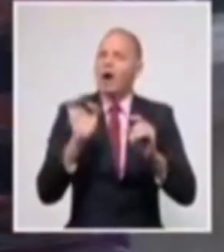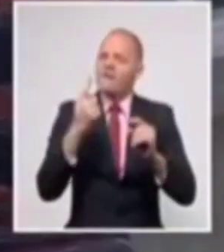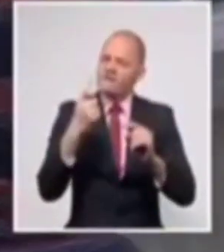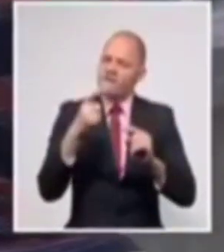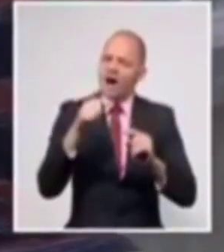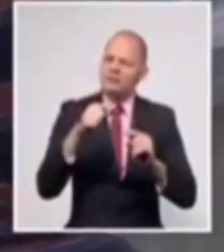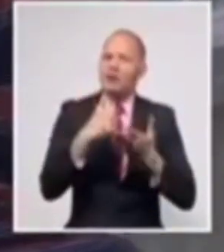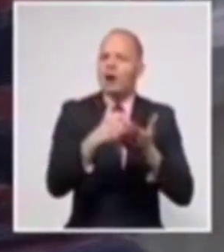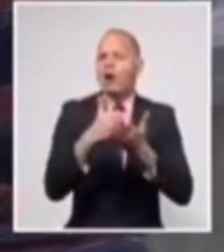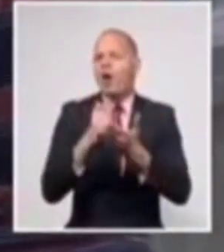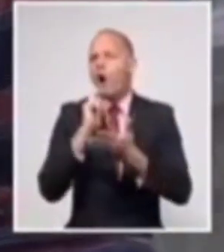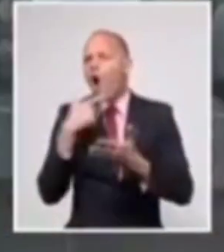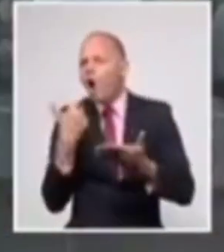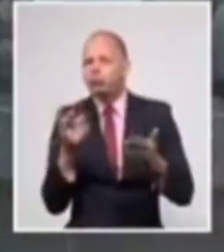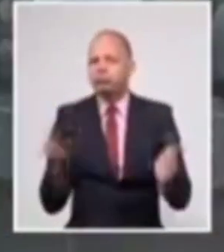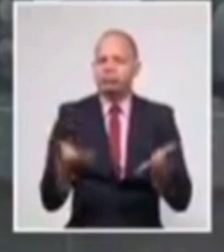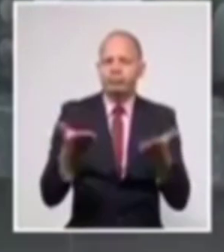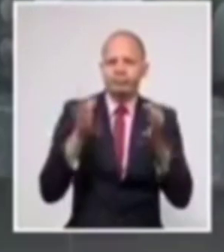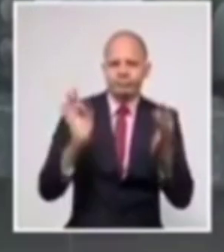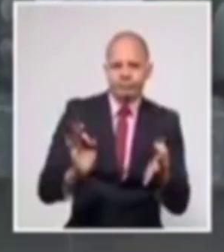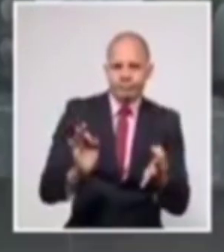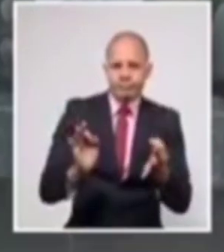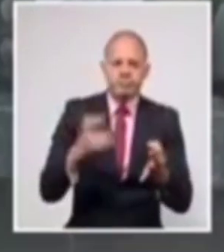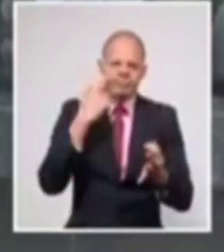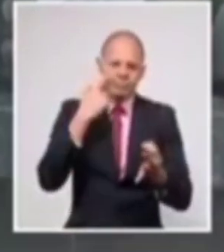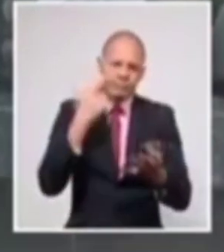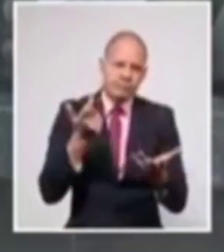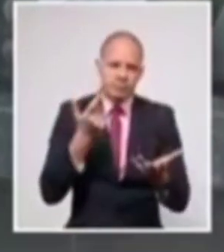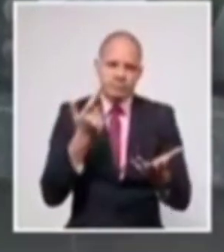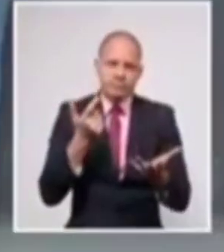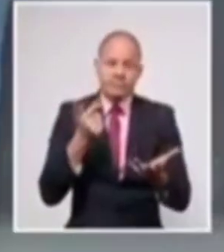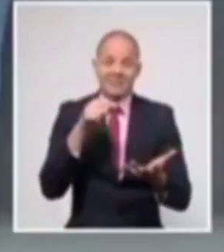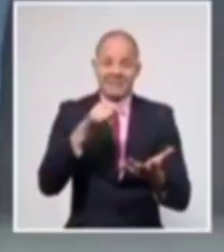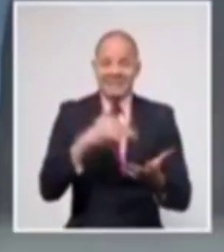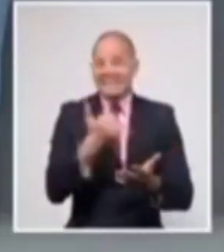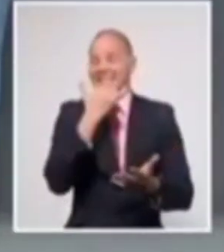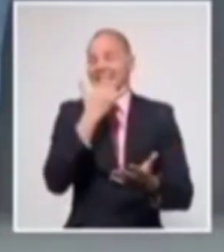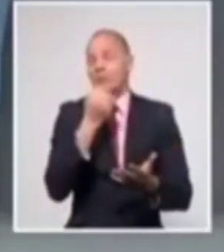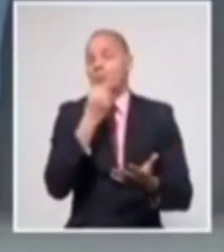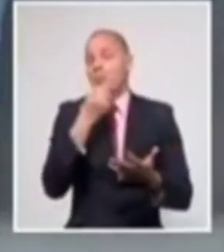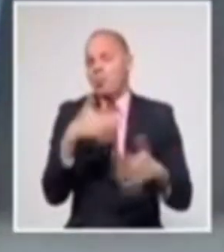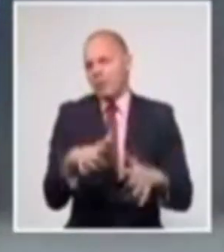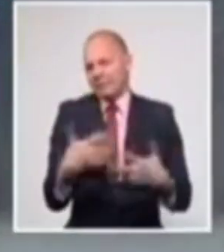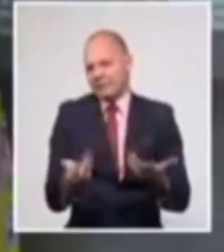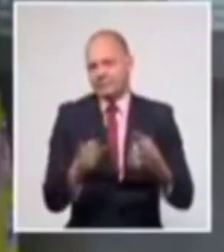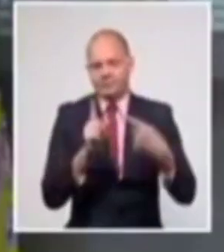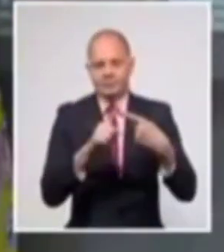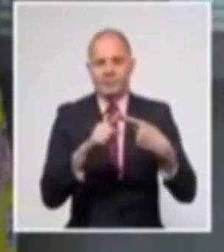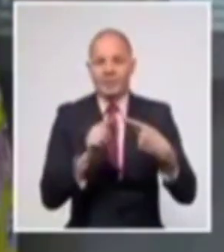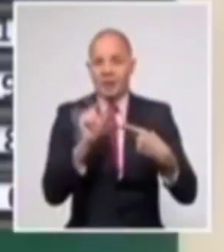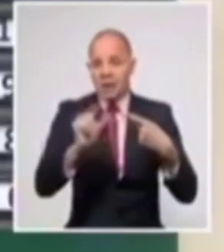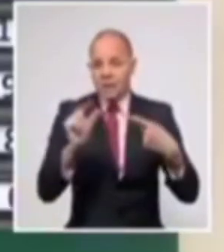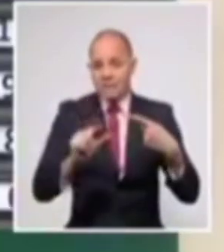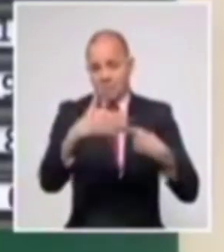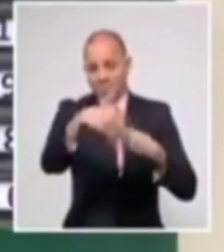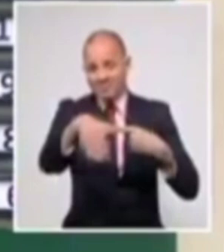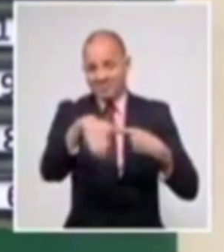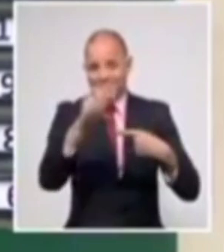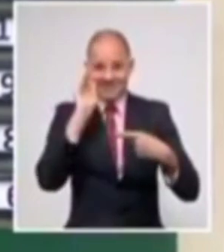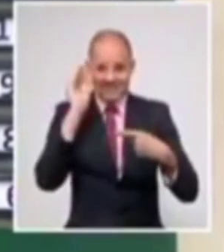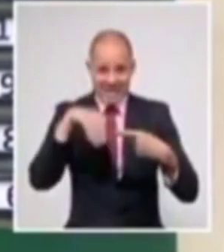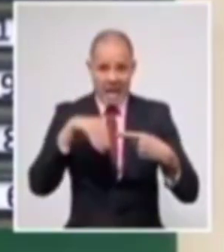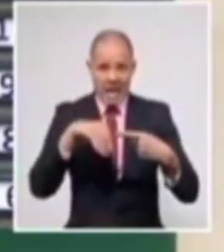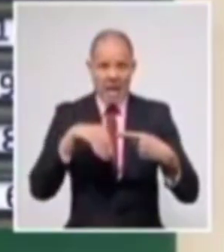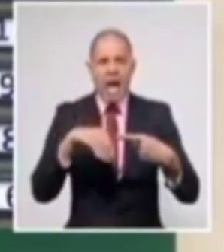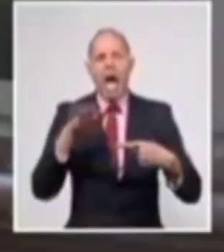la economía real o productiva entre los procesos que pueden atentar contra esa estabilidad se encuentran los inflacionarios que